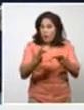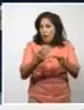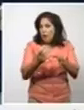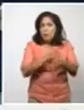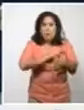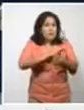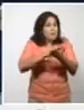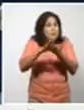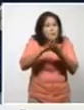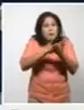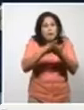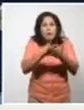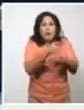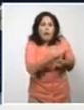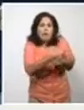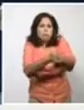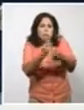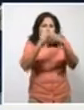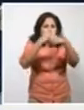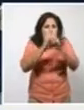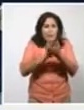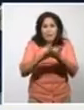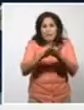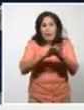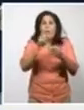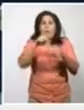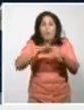en el momento del diagnóstico, o sea, el